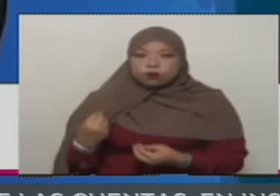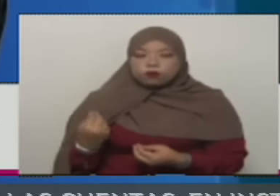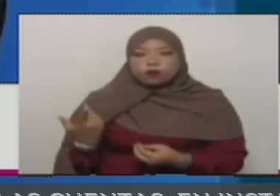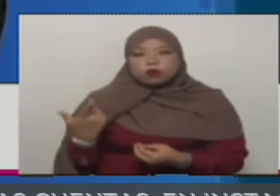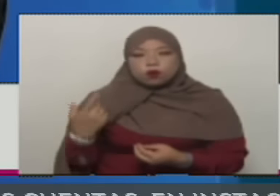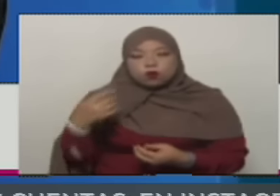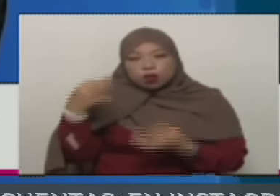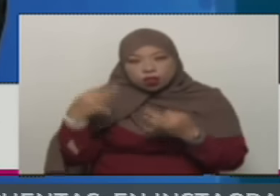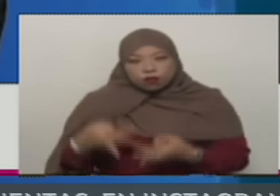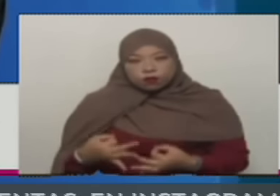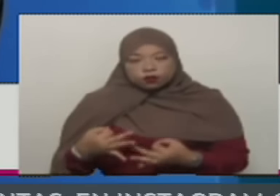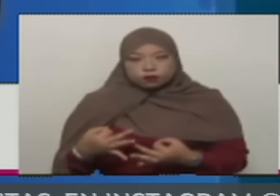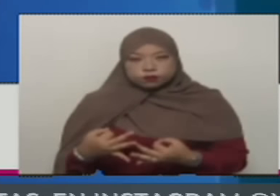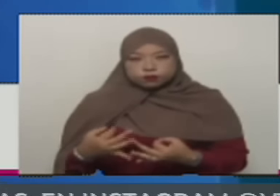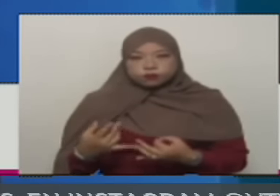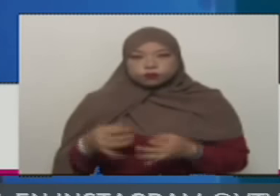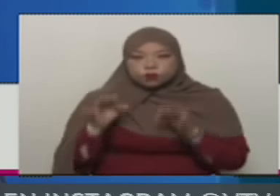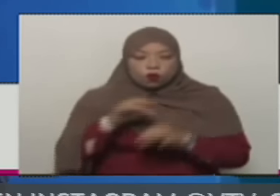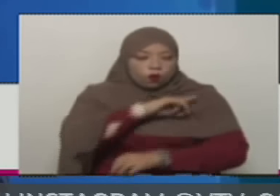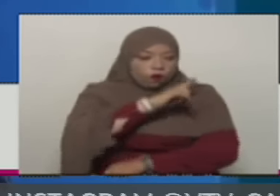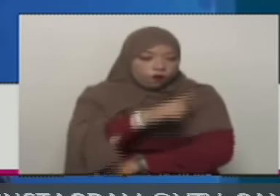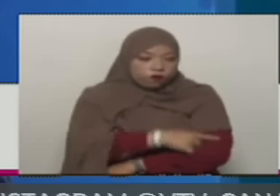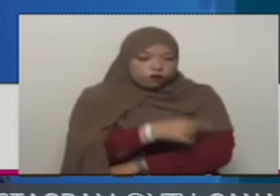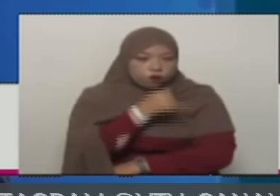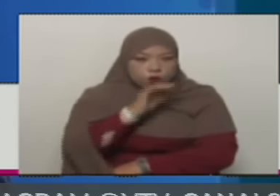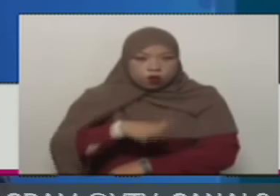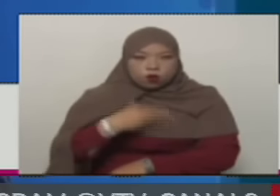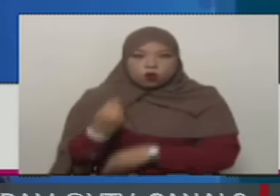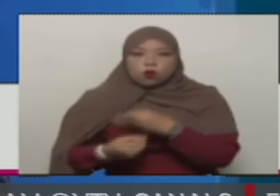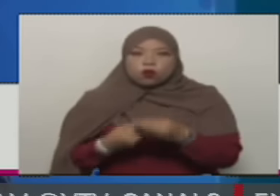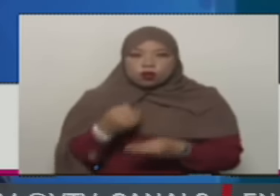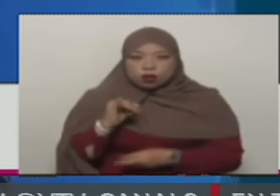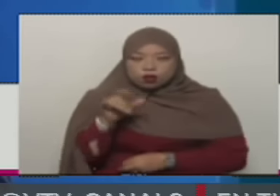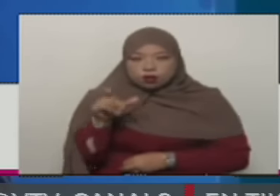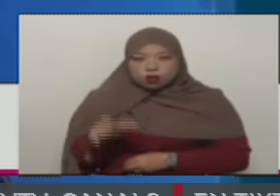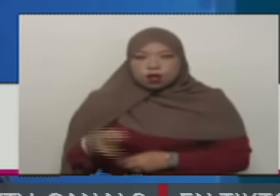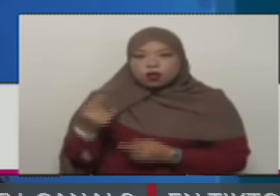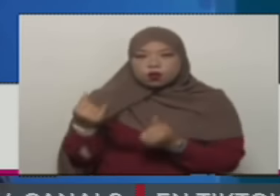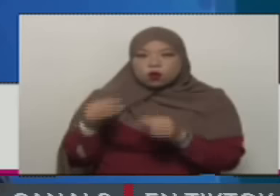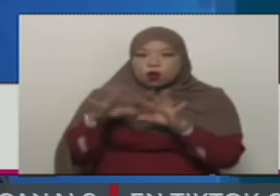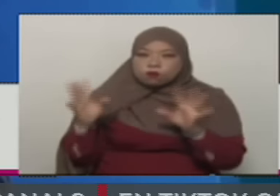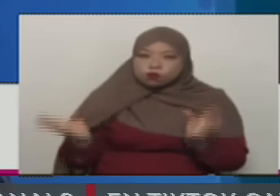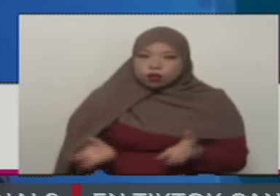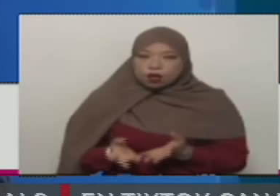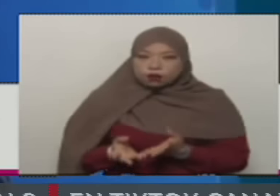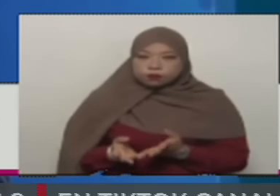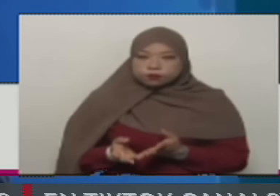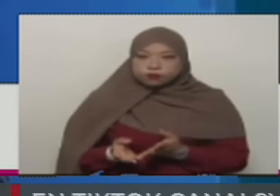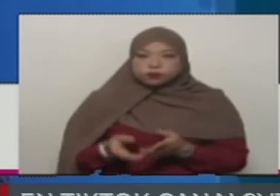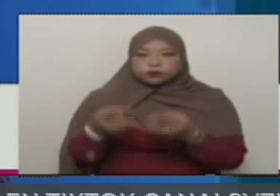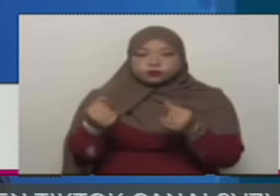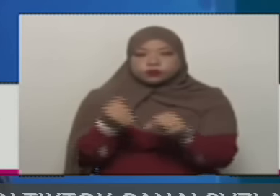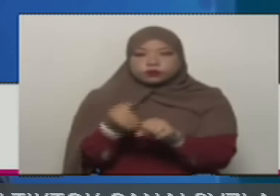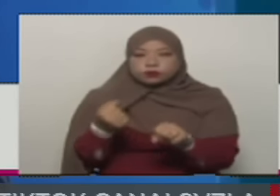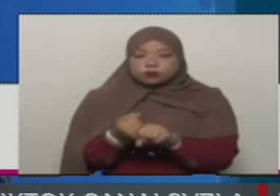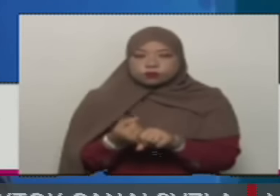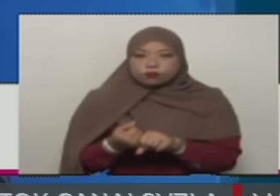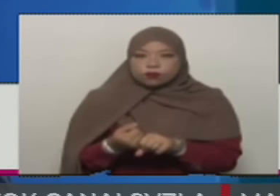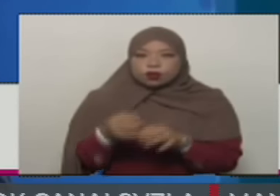moneda real, fuerte, poderosa. Vuelve a existir en la economía mundial una moneda con sustento